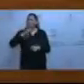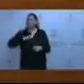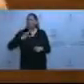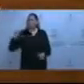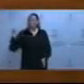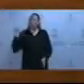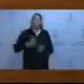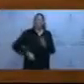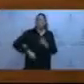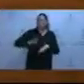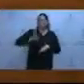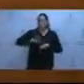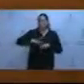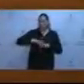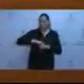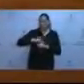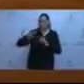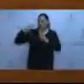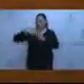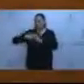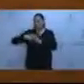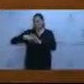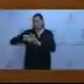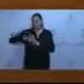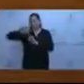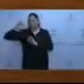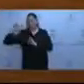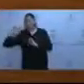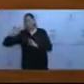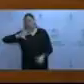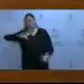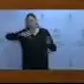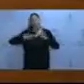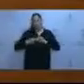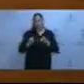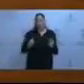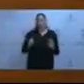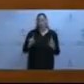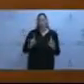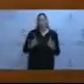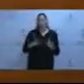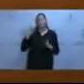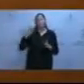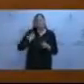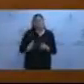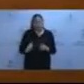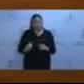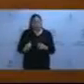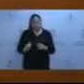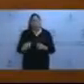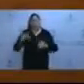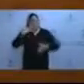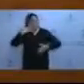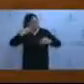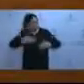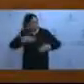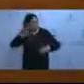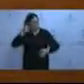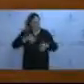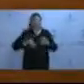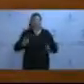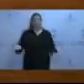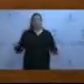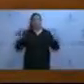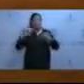por inadaptación de su normativa a la normativa comunitaria. A mayores, también la inseguridad jurídica que